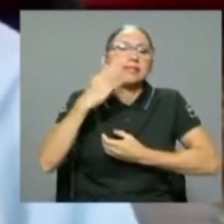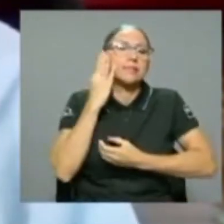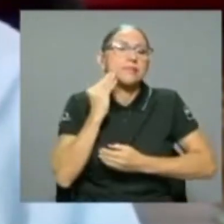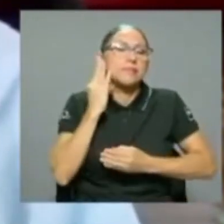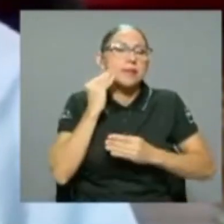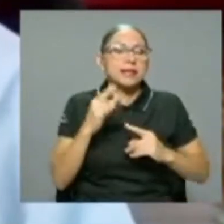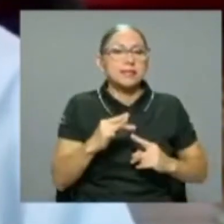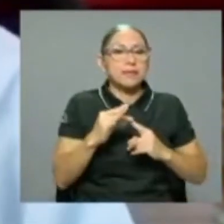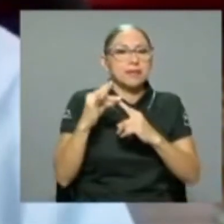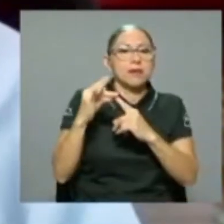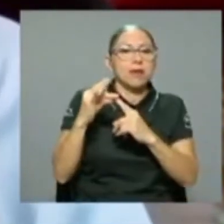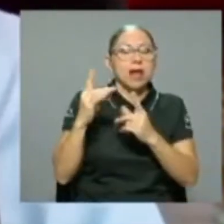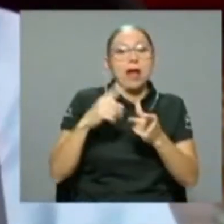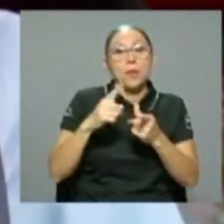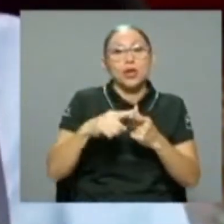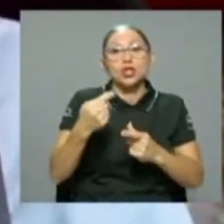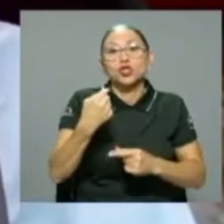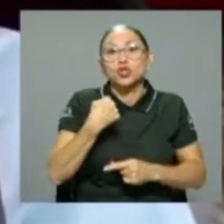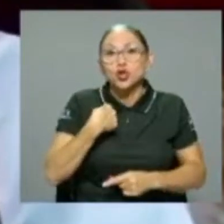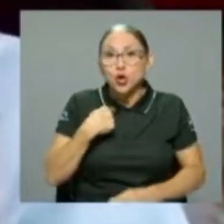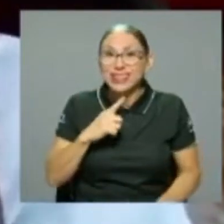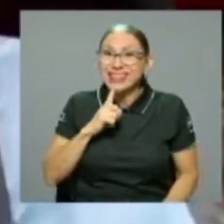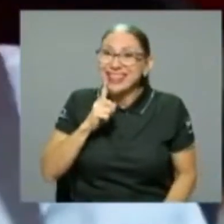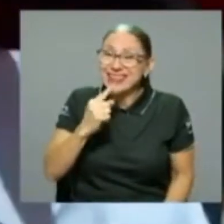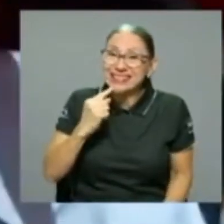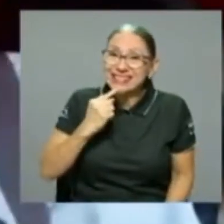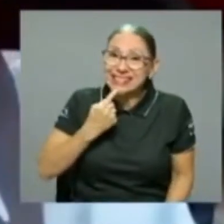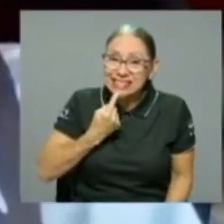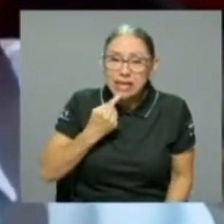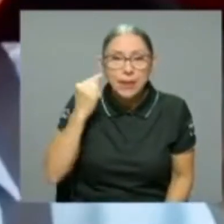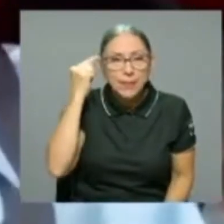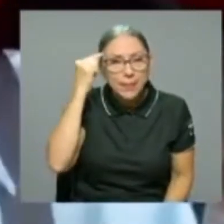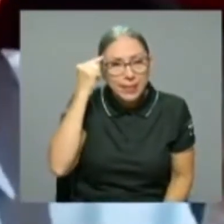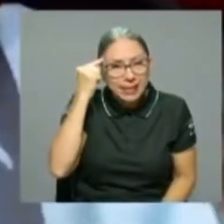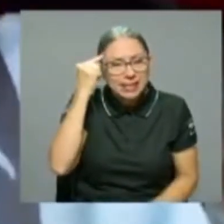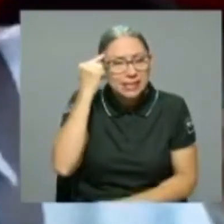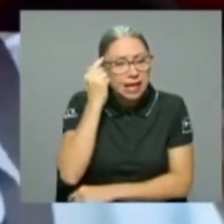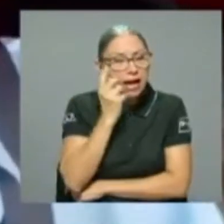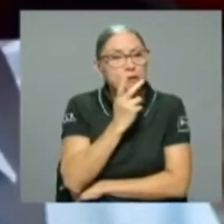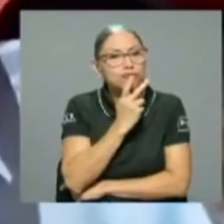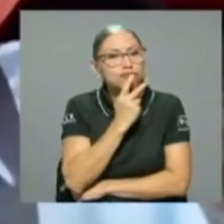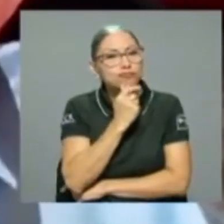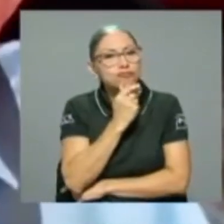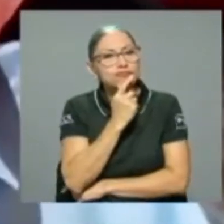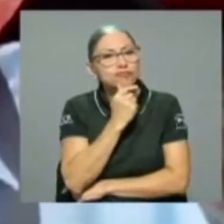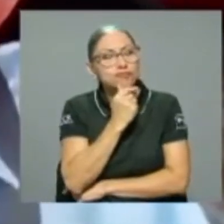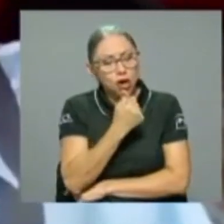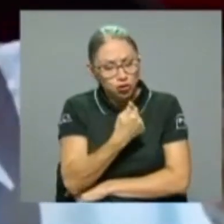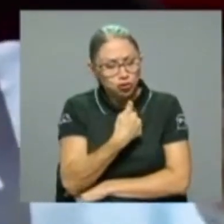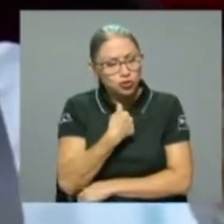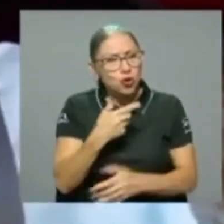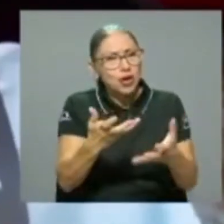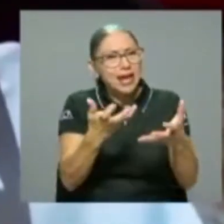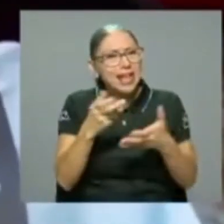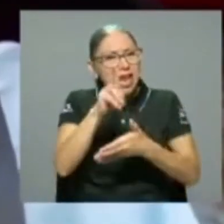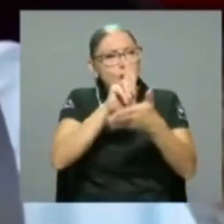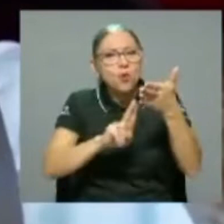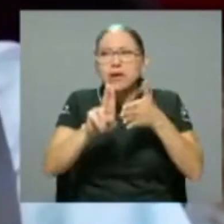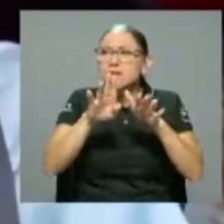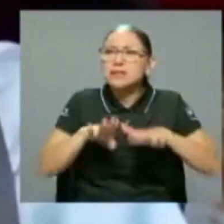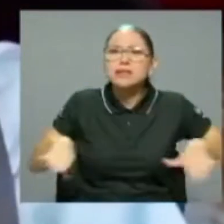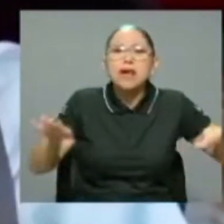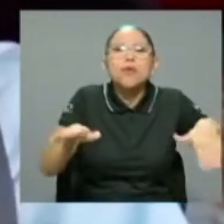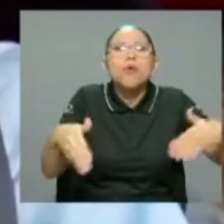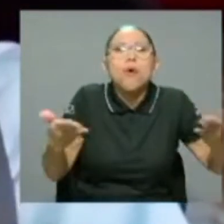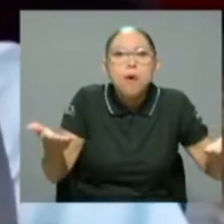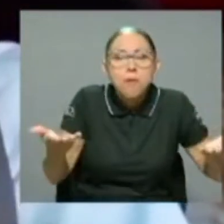porque entonces yo me tuve que poner en serio a pensar cómo quería yo que fuera la universidad. Yo tenía experiencia en la